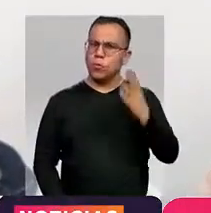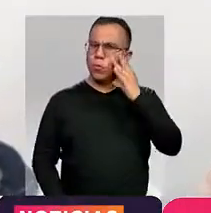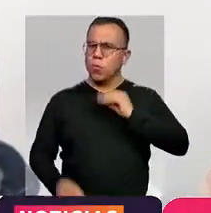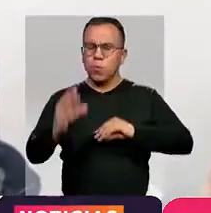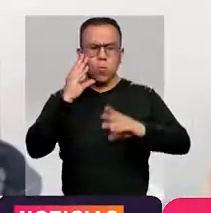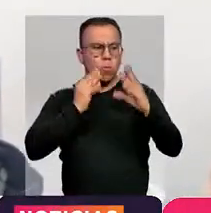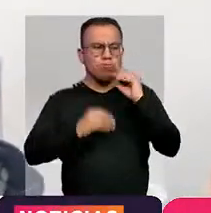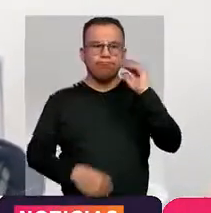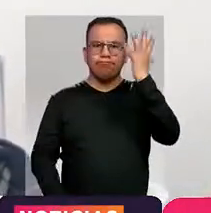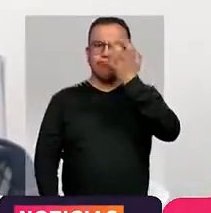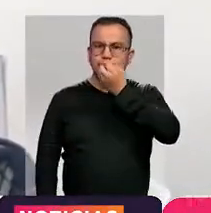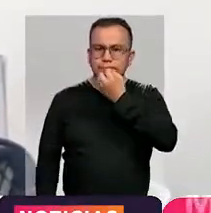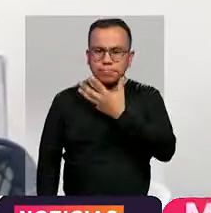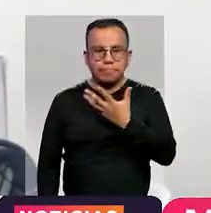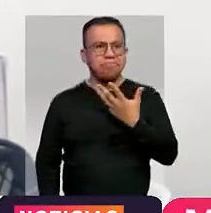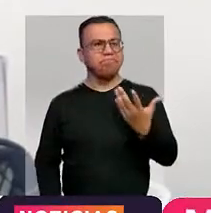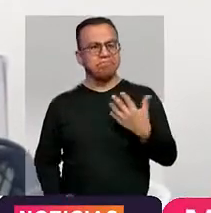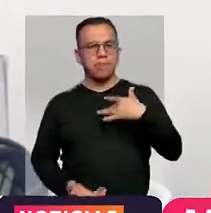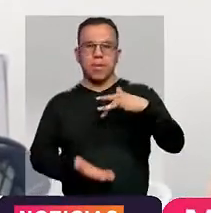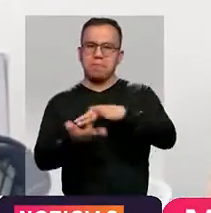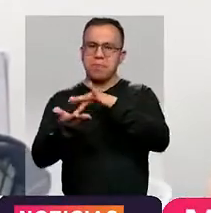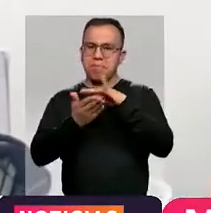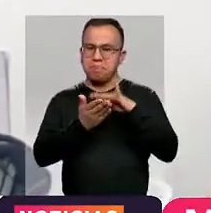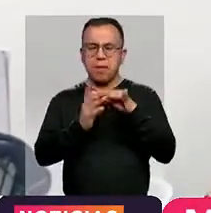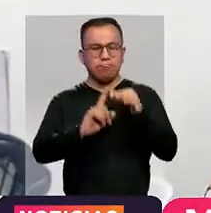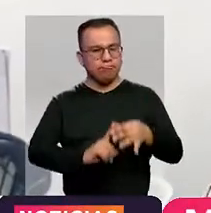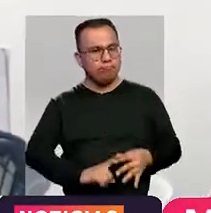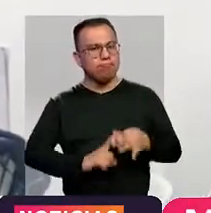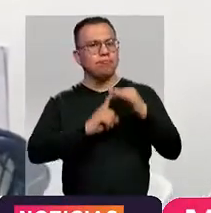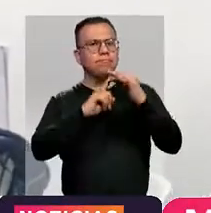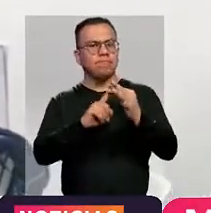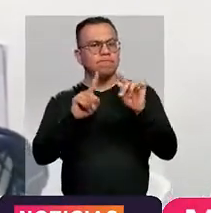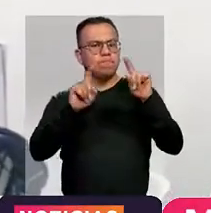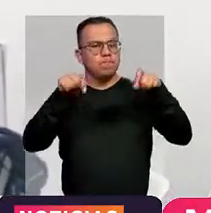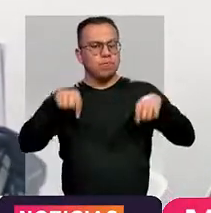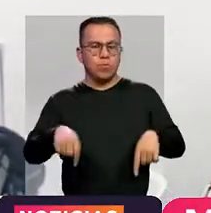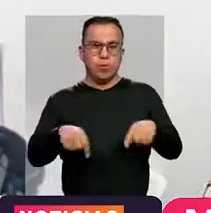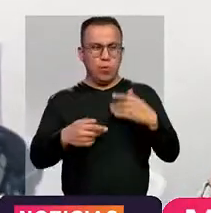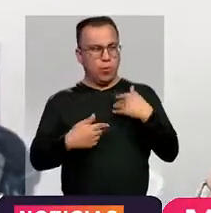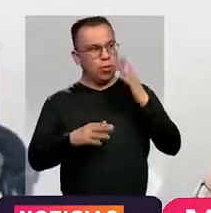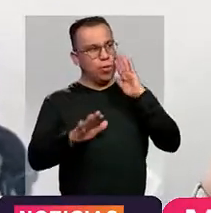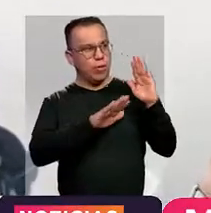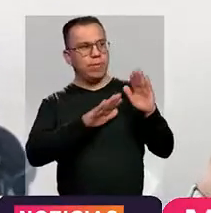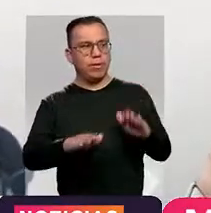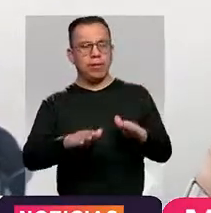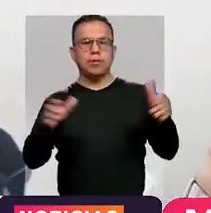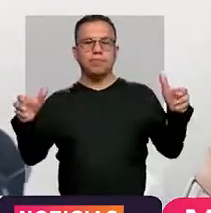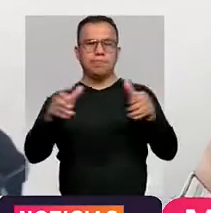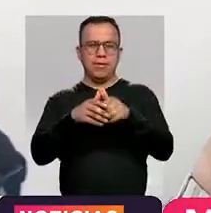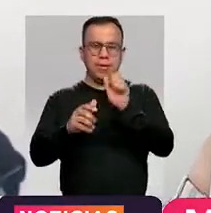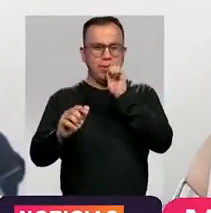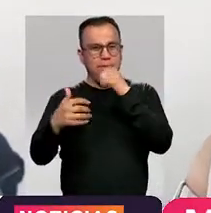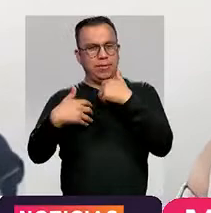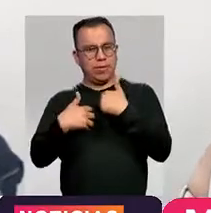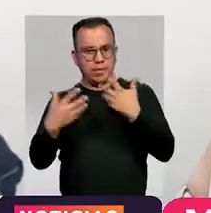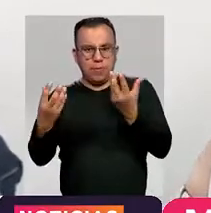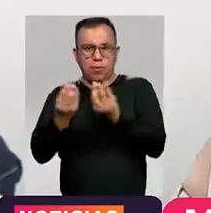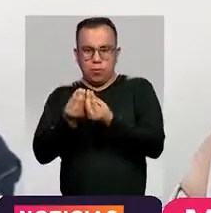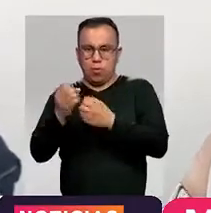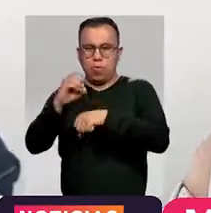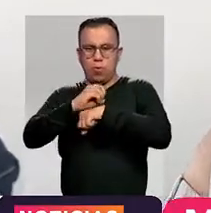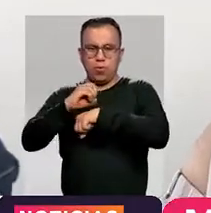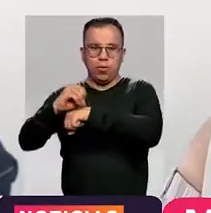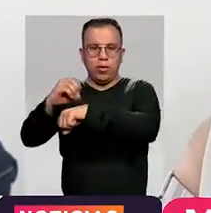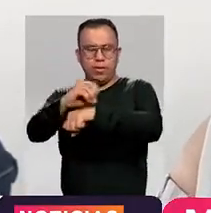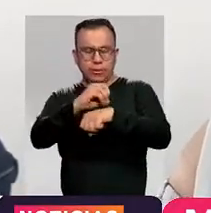muy bonita tener una participación tan especial como es representar las organizaciones de víctimas, las